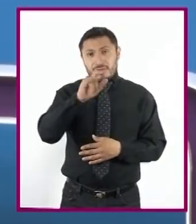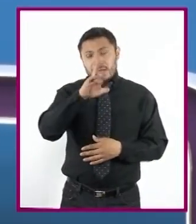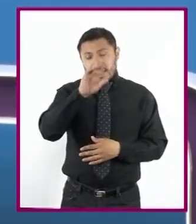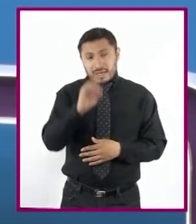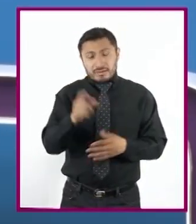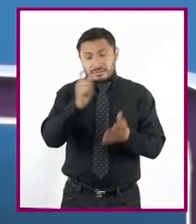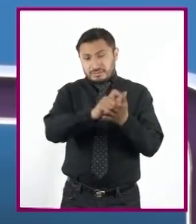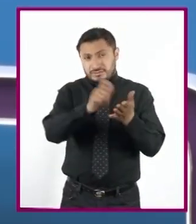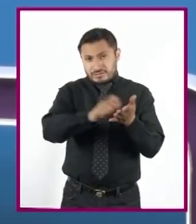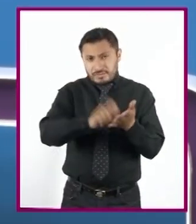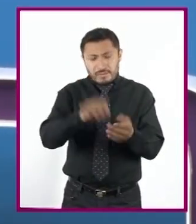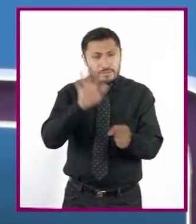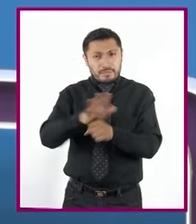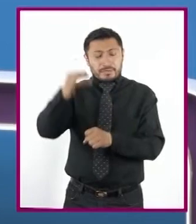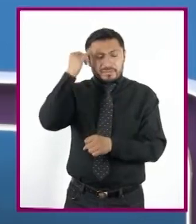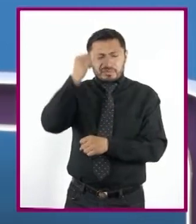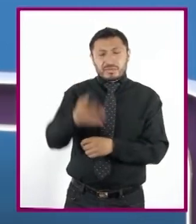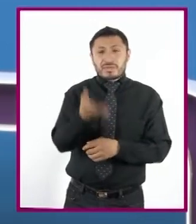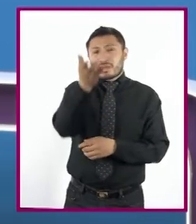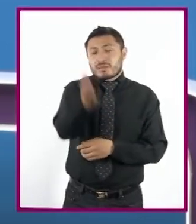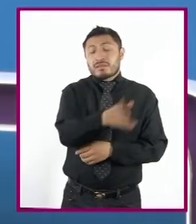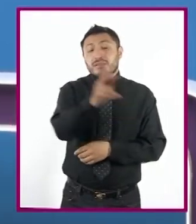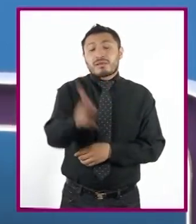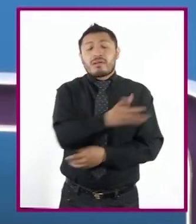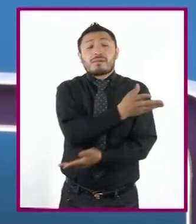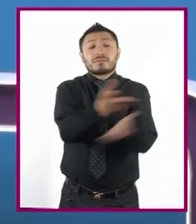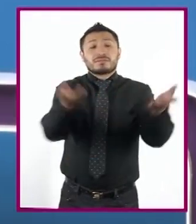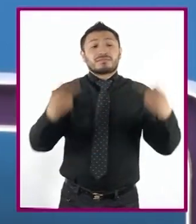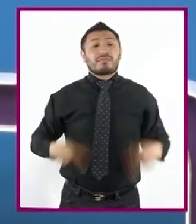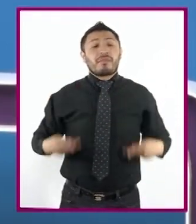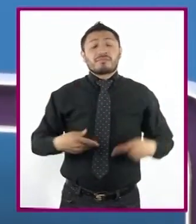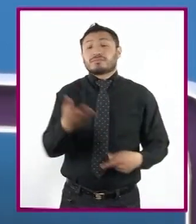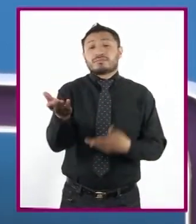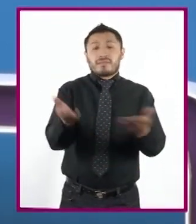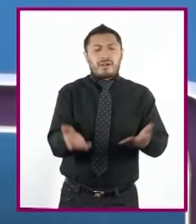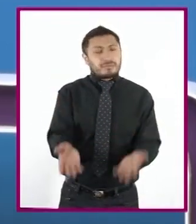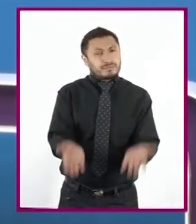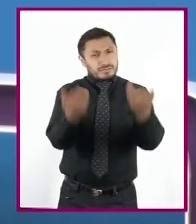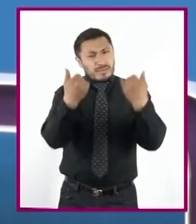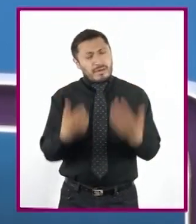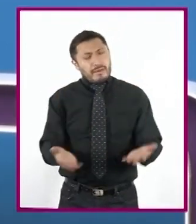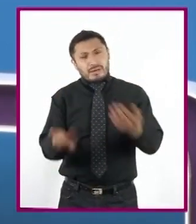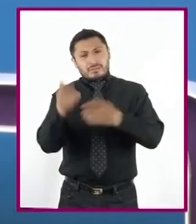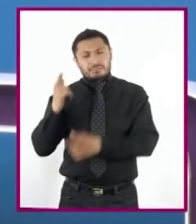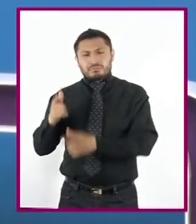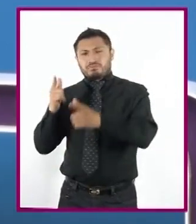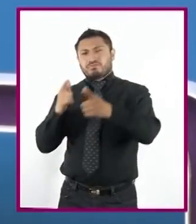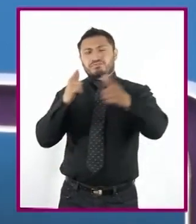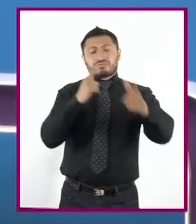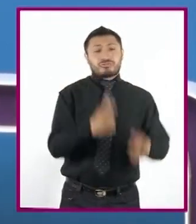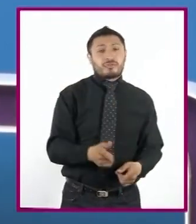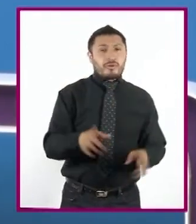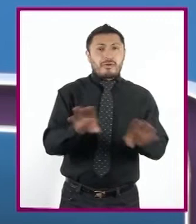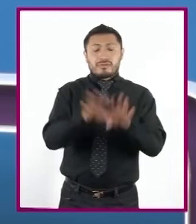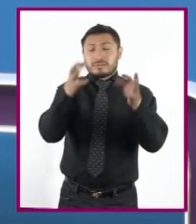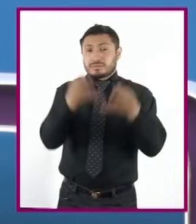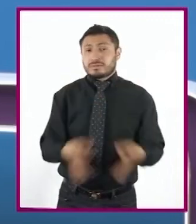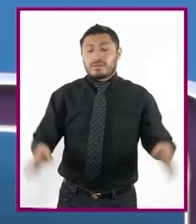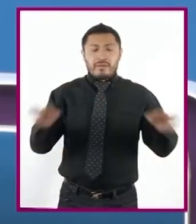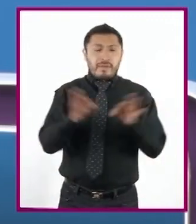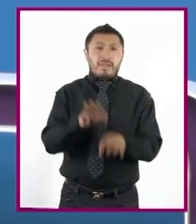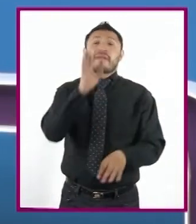las consideraciones que lo llevaban a pedirle al pueblo de México que se alzara en armas, destacando la nulidad de las elecciones